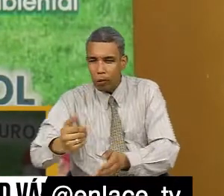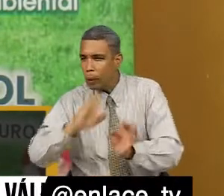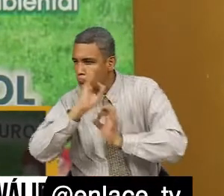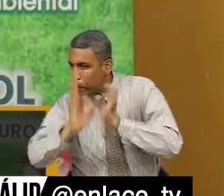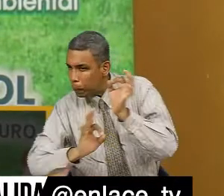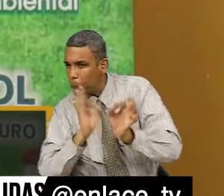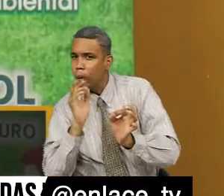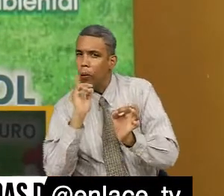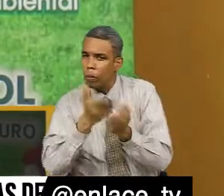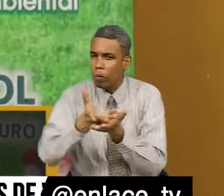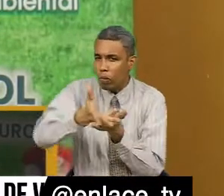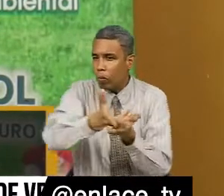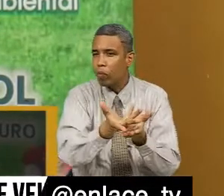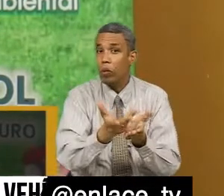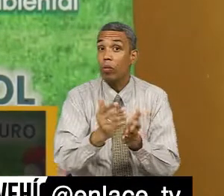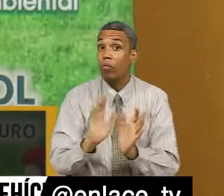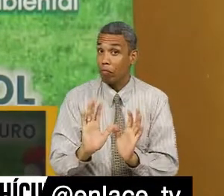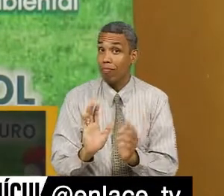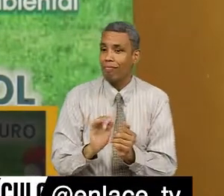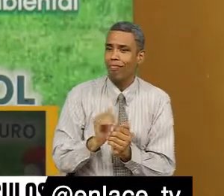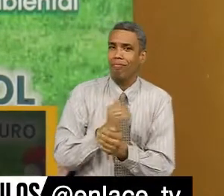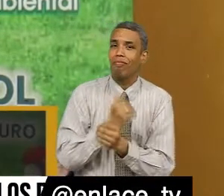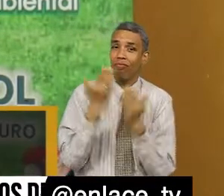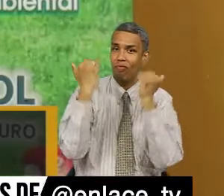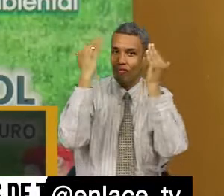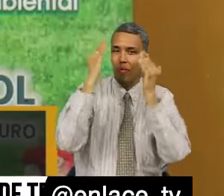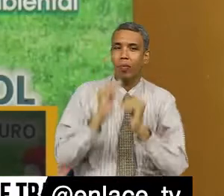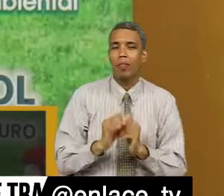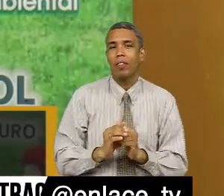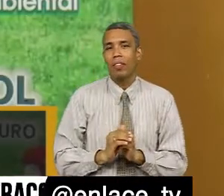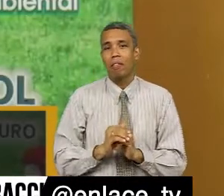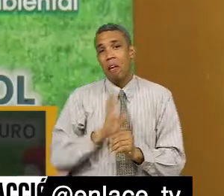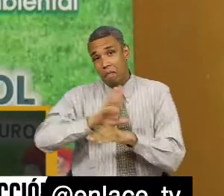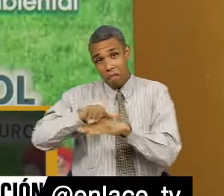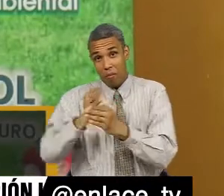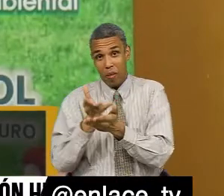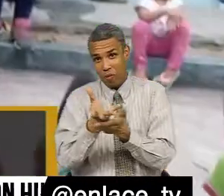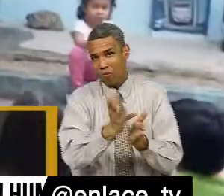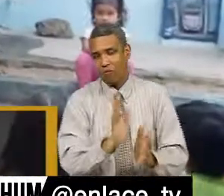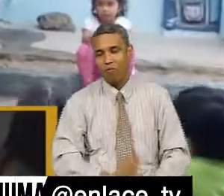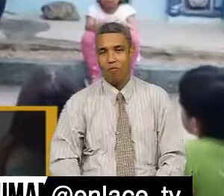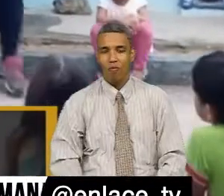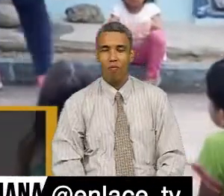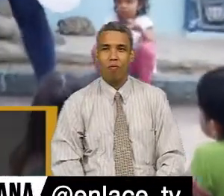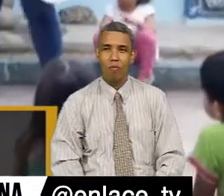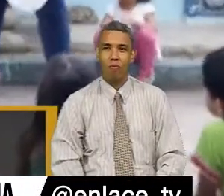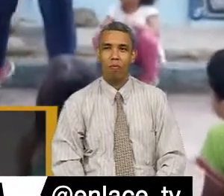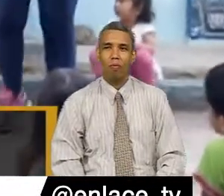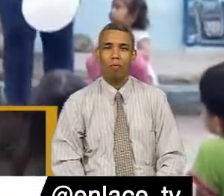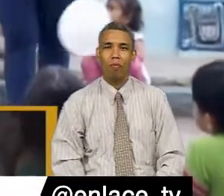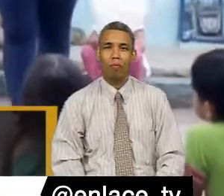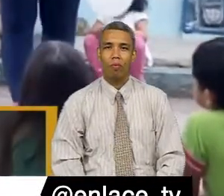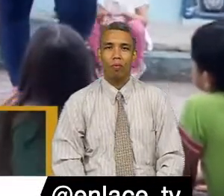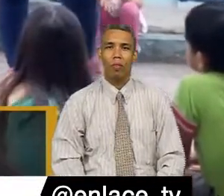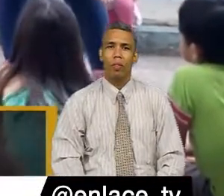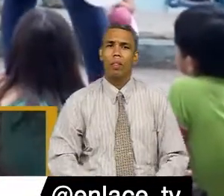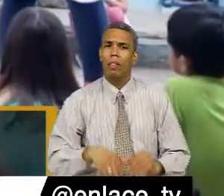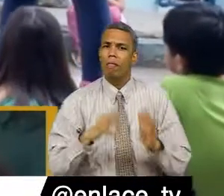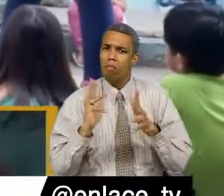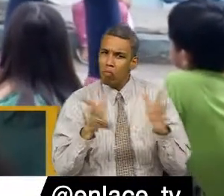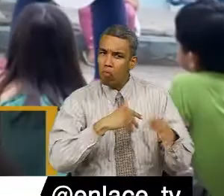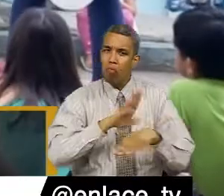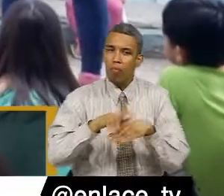que realicen, que estén encargados de sus sectores, se les puede solicitar. La campaña de prevención y educación busca que los